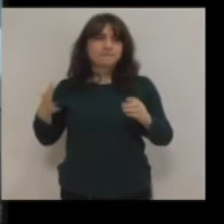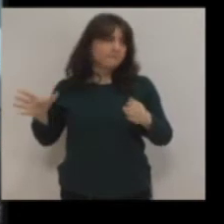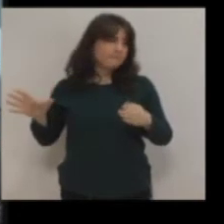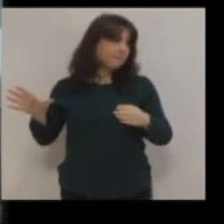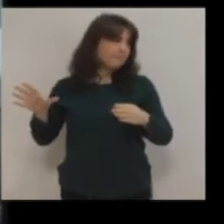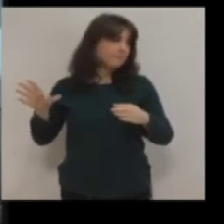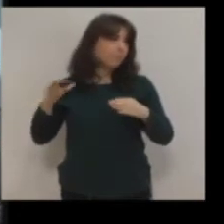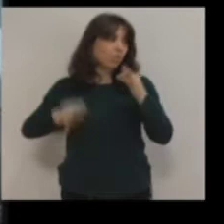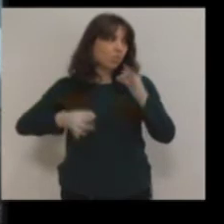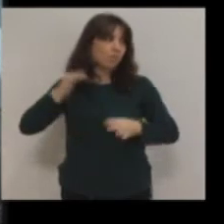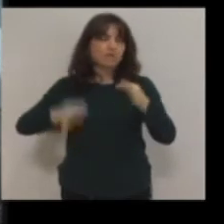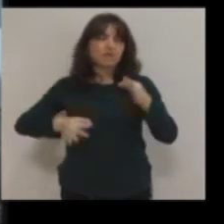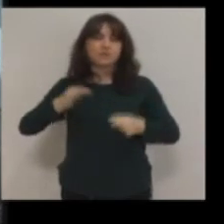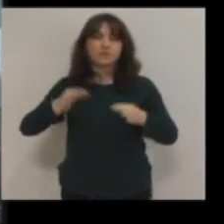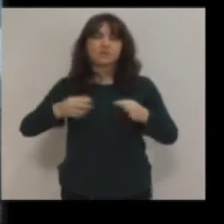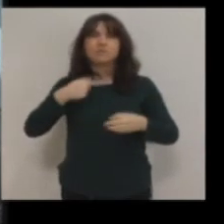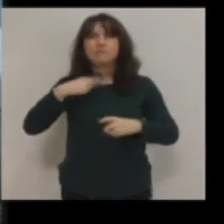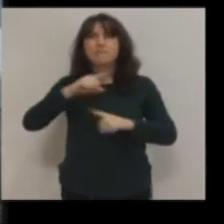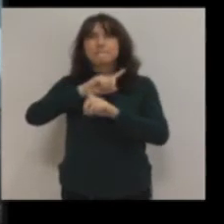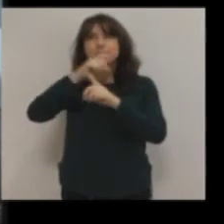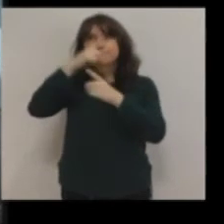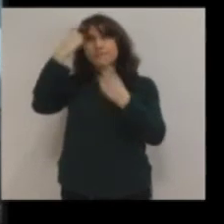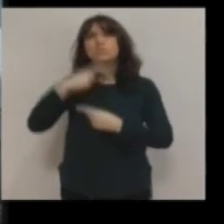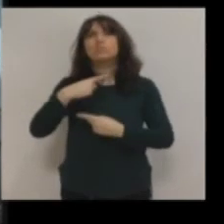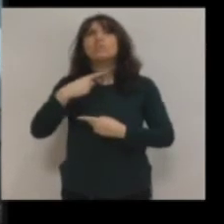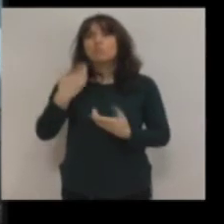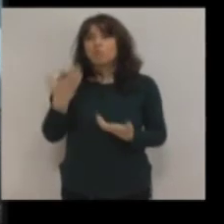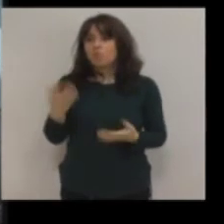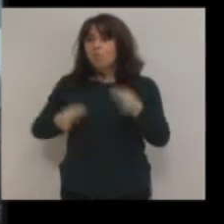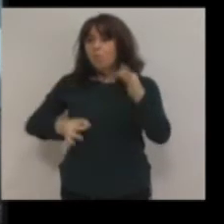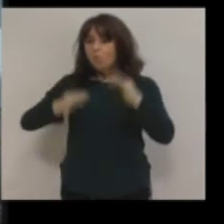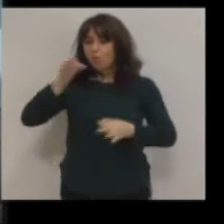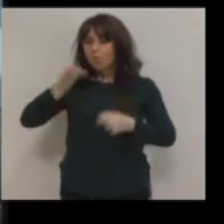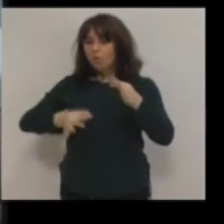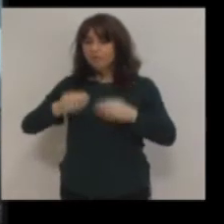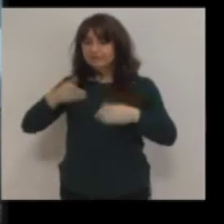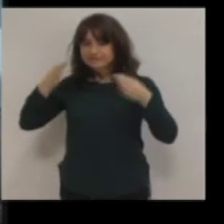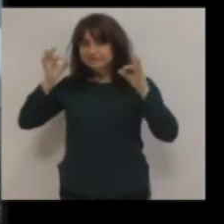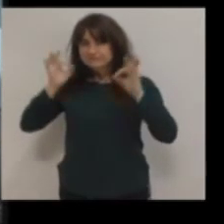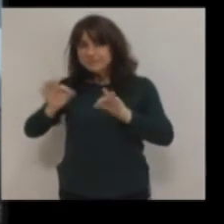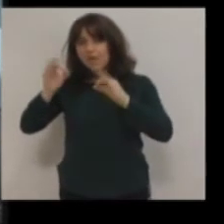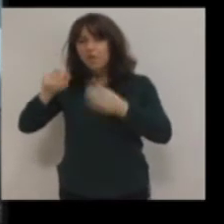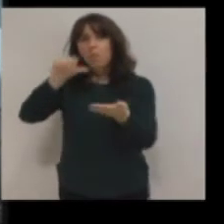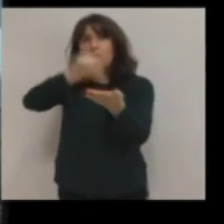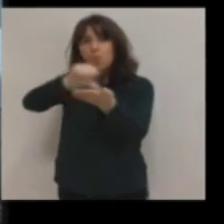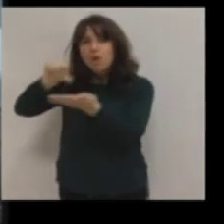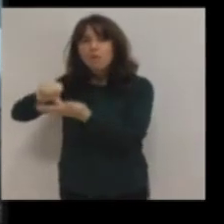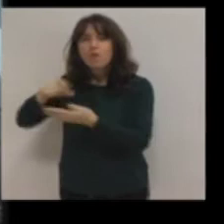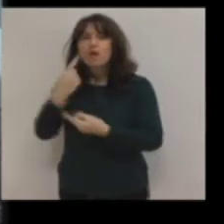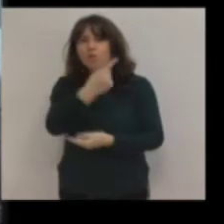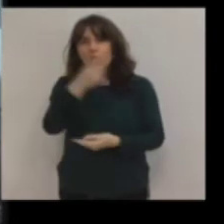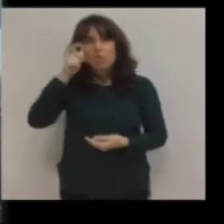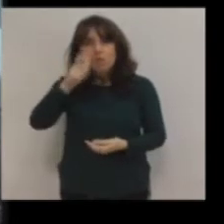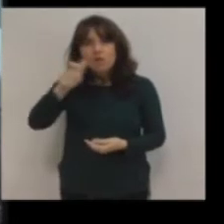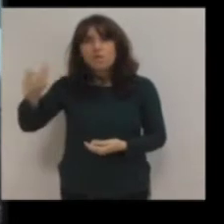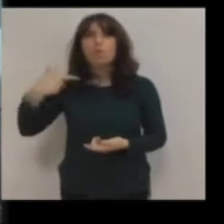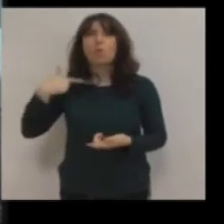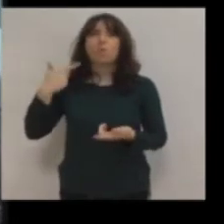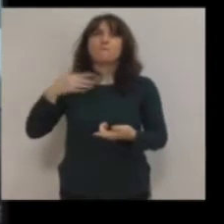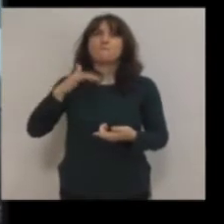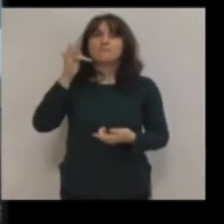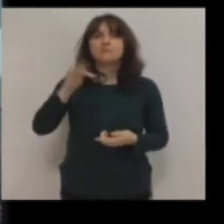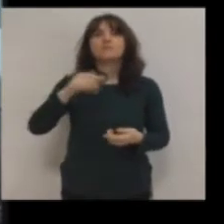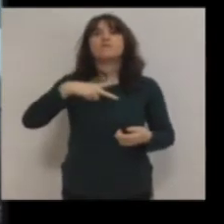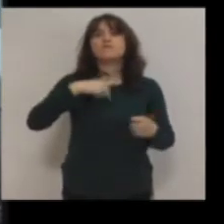pregunta, porque claro, lo que no puede haber es un juzgado especializado en cada pueblo, con el fiscal, con la tecnología, porque no